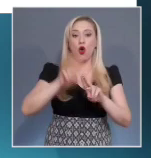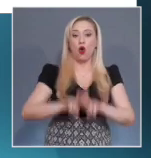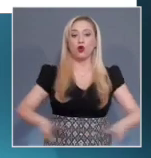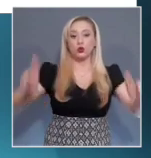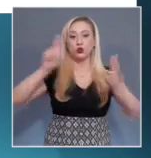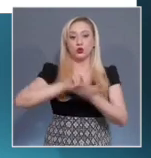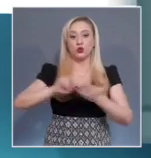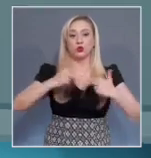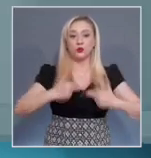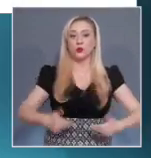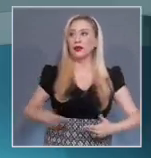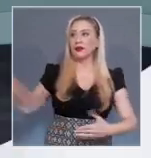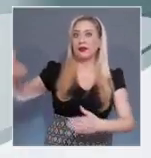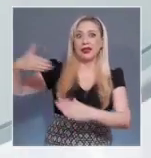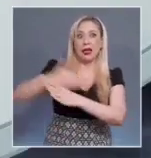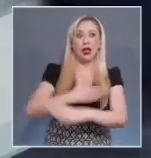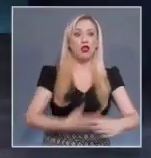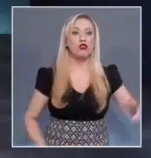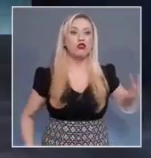Humanos.